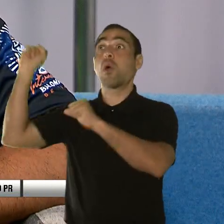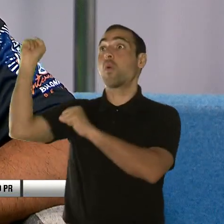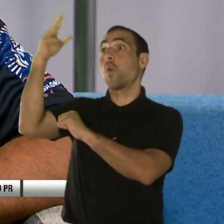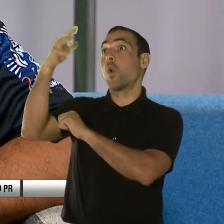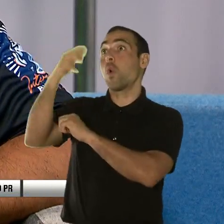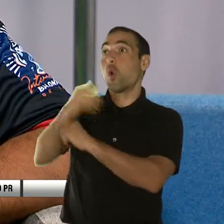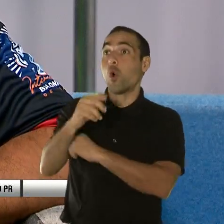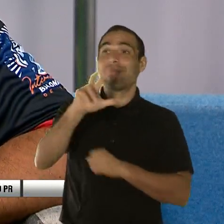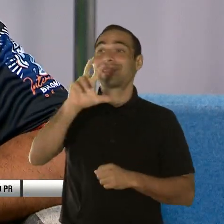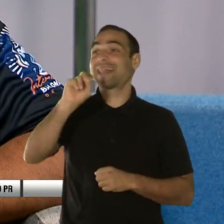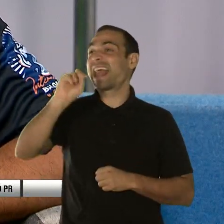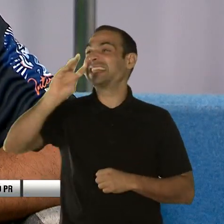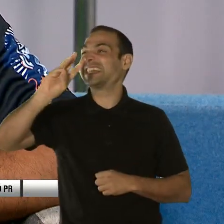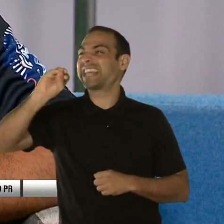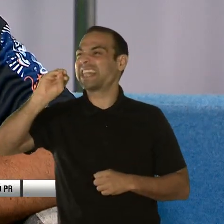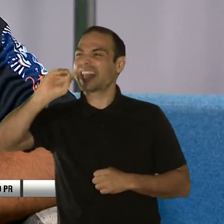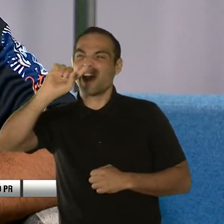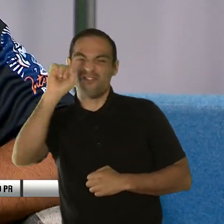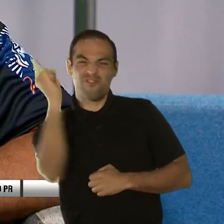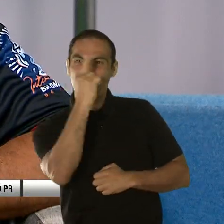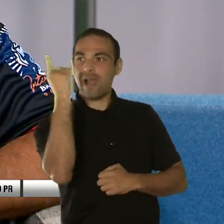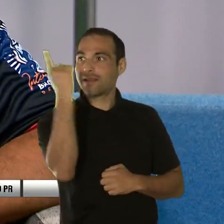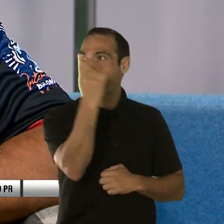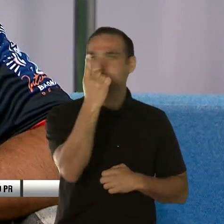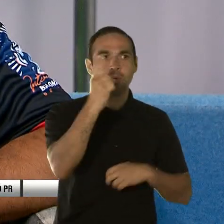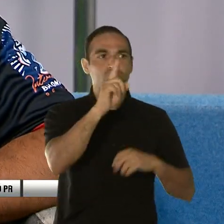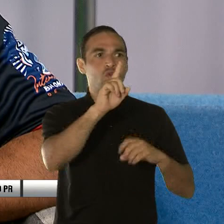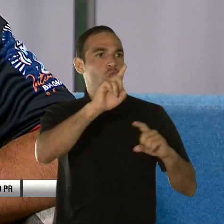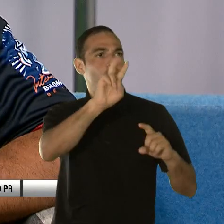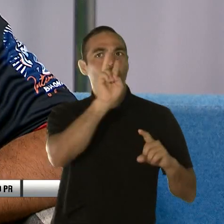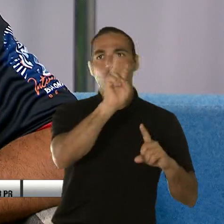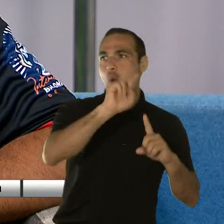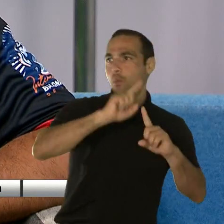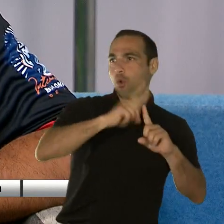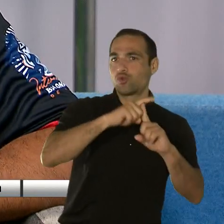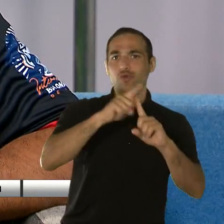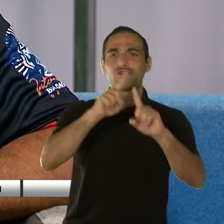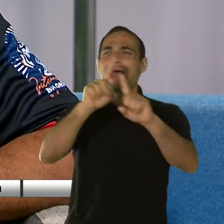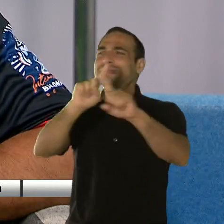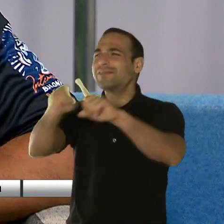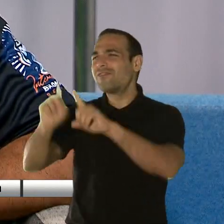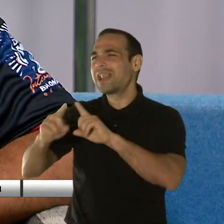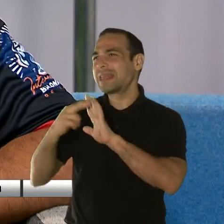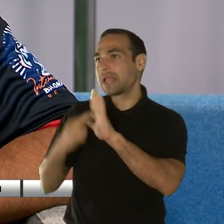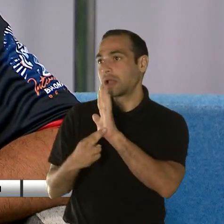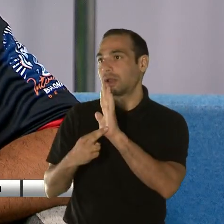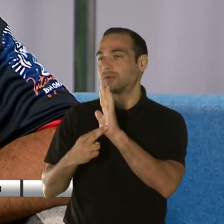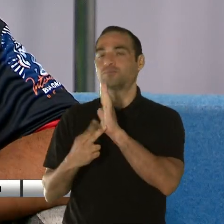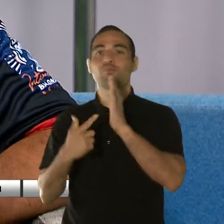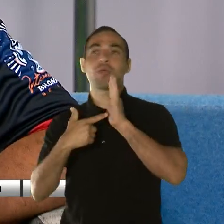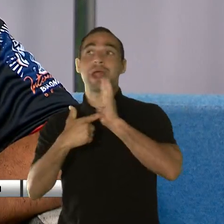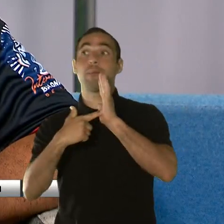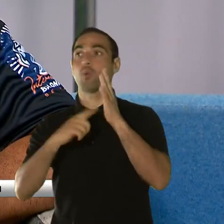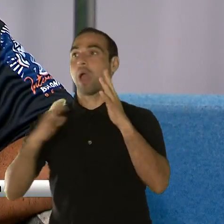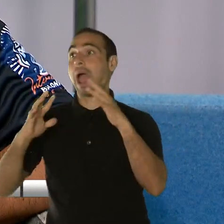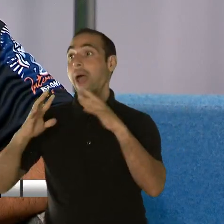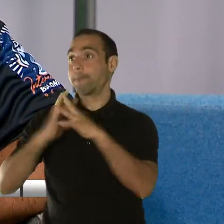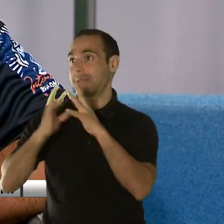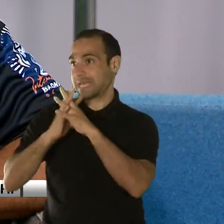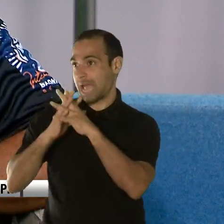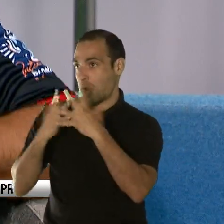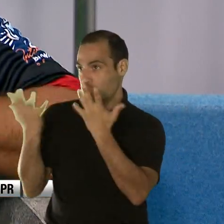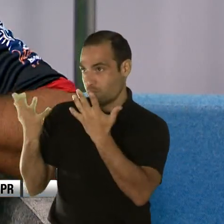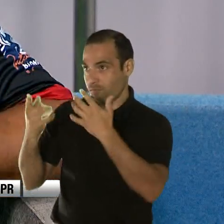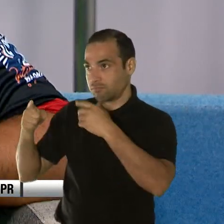un 360 vale dos puntos que si el portero anota vale dos puntos de que uno entran como en el fútbol americano unos entran en ofensiva otros entran en